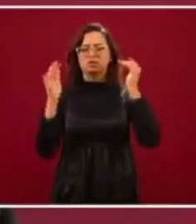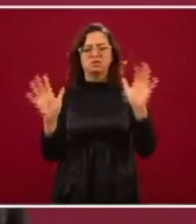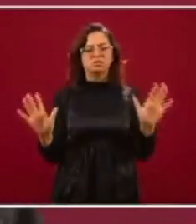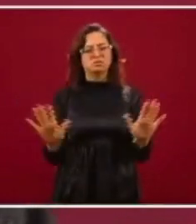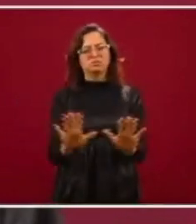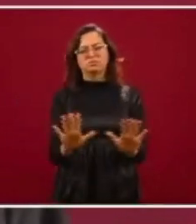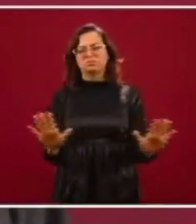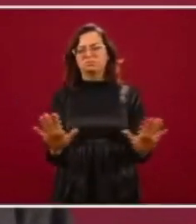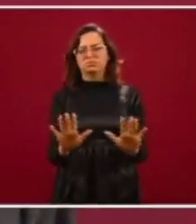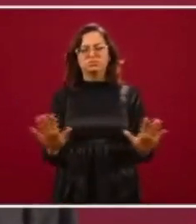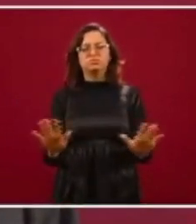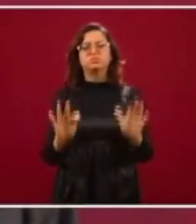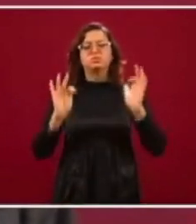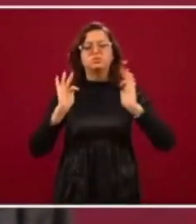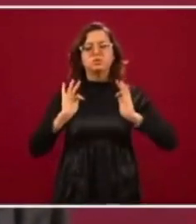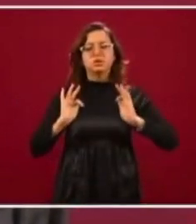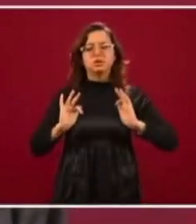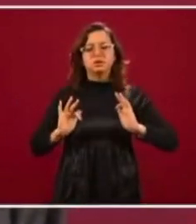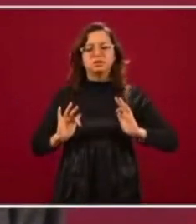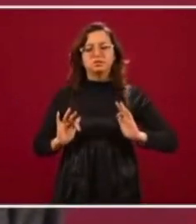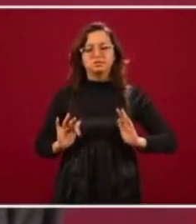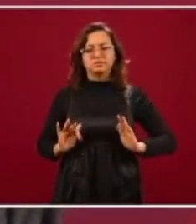que no perdamos la calma.